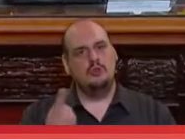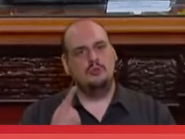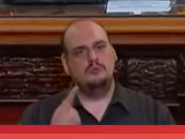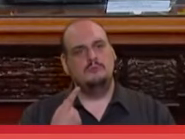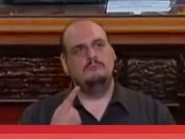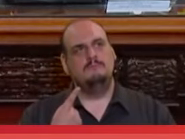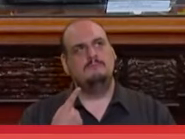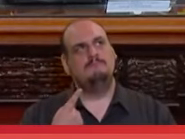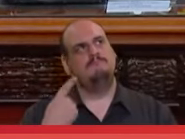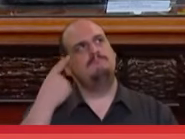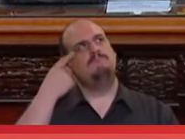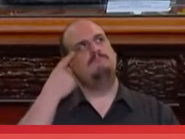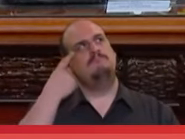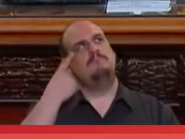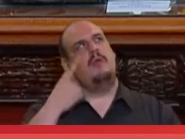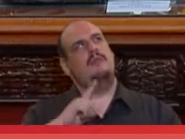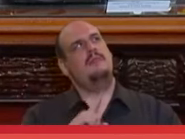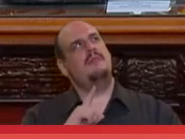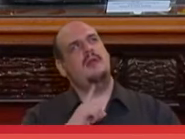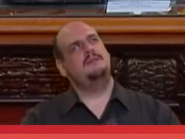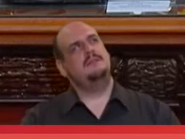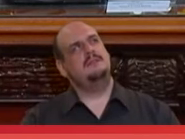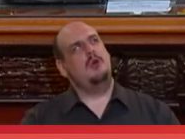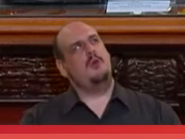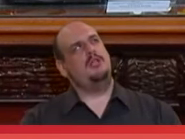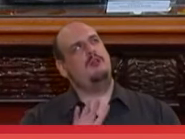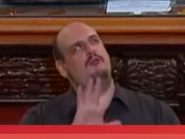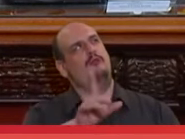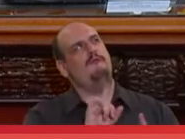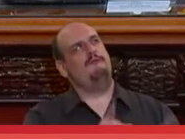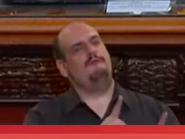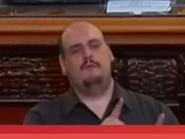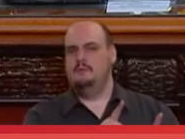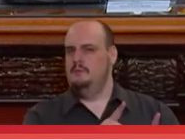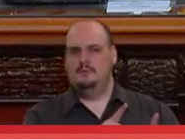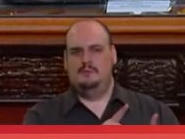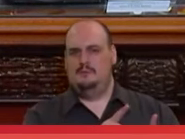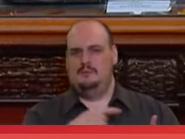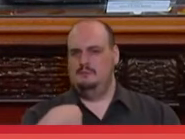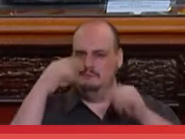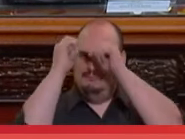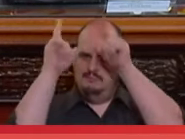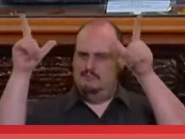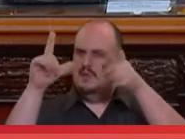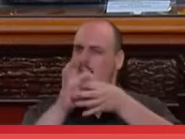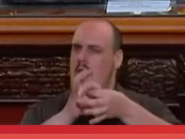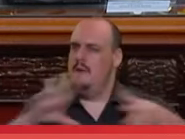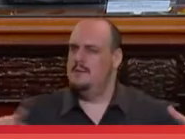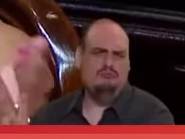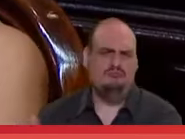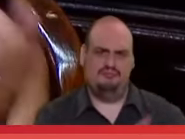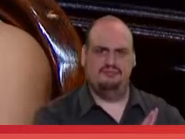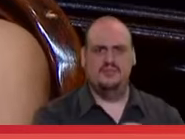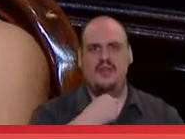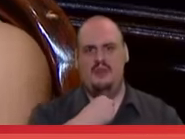20 años tenemos superávit fiscal. ¿Cómo? Sí, nosotros defendemos el superávit fiscal, porque hay que hacer un gobierno que tenga superávit fiscal para que ese